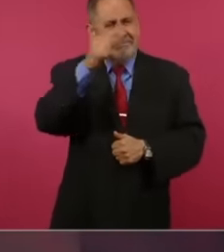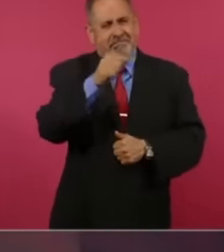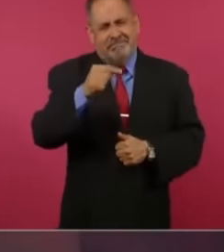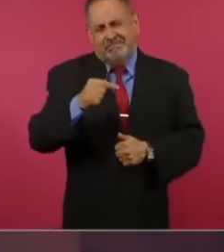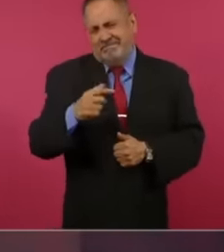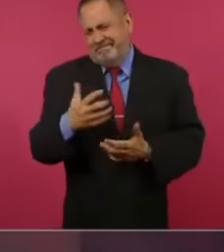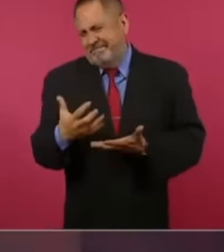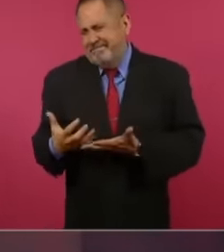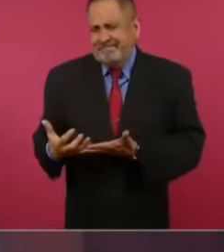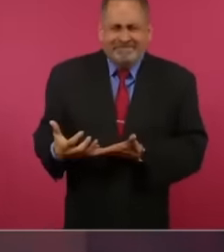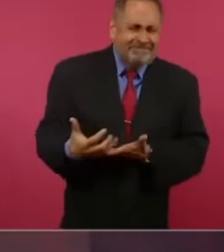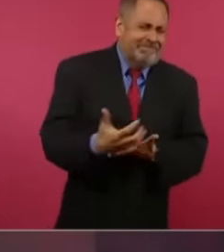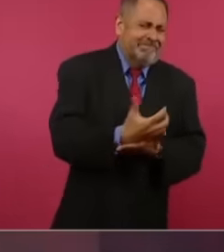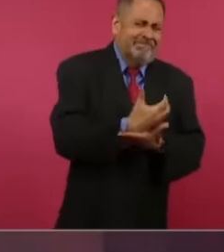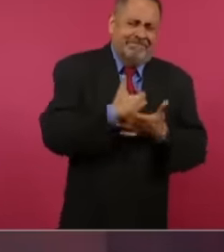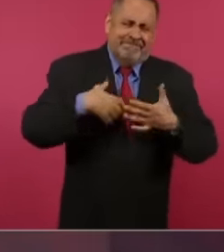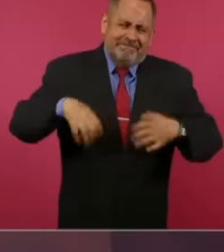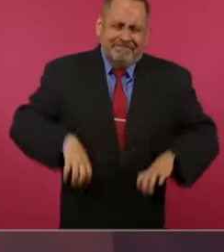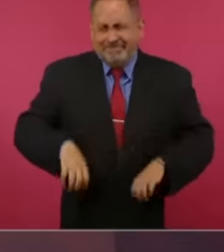se sirven con la cuchara grande.